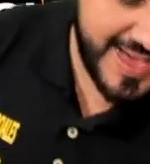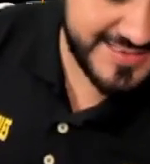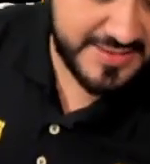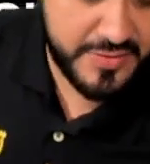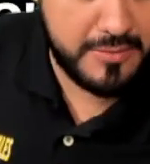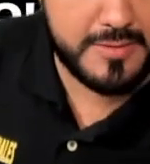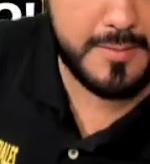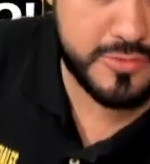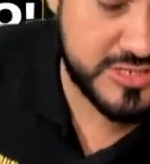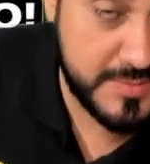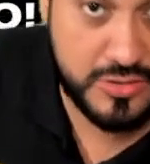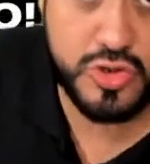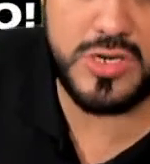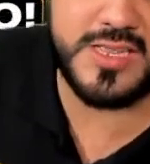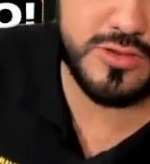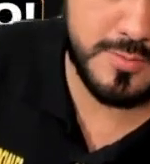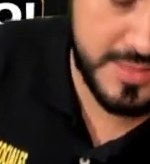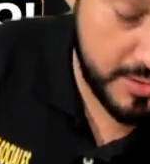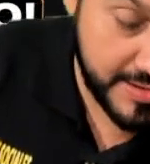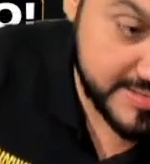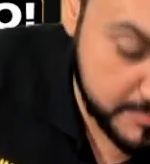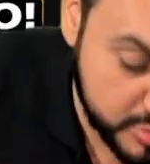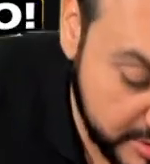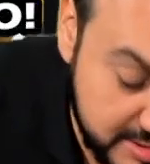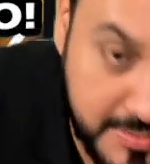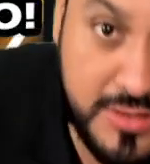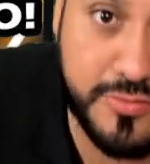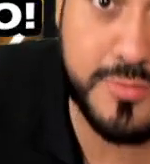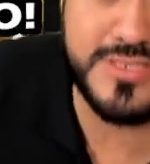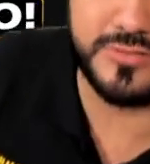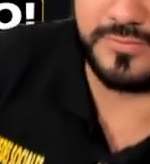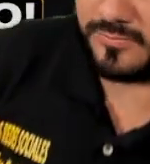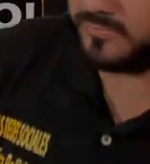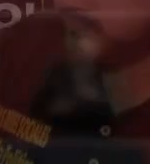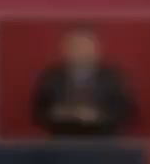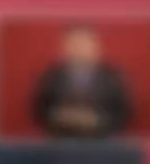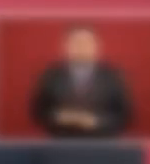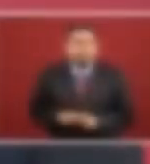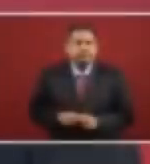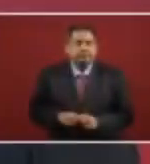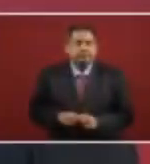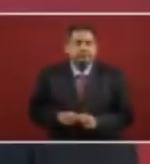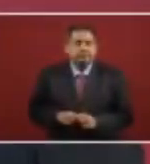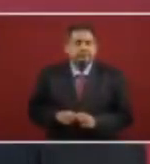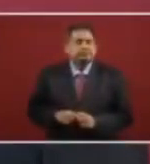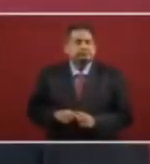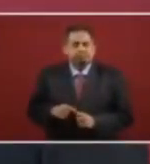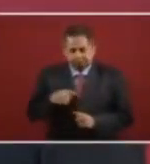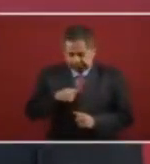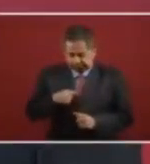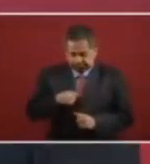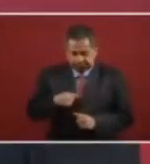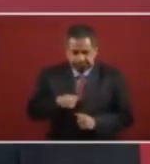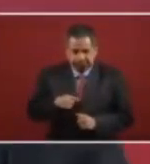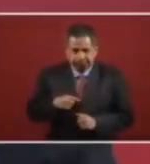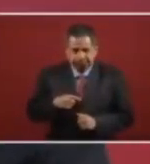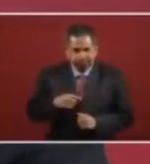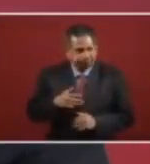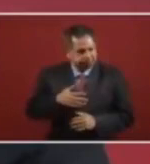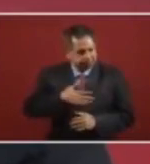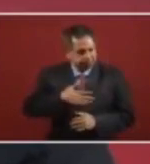más seca este fraude vamos los amigos con el intro del vídeo y regresamos con esta vídeo información tengo la dicha